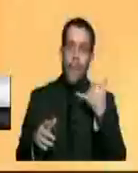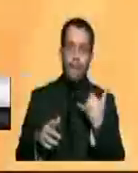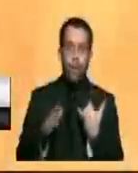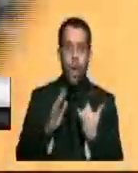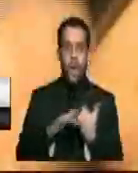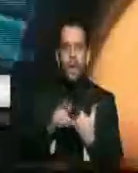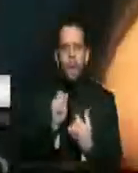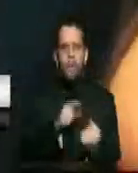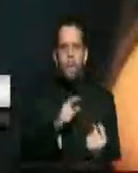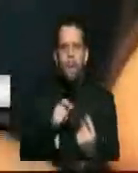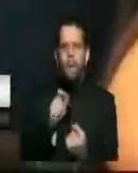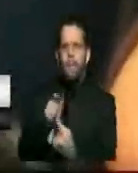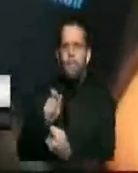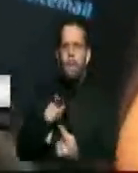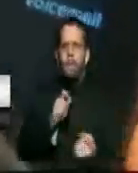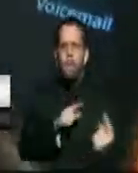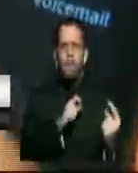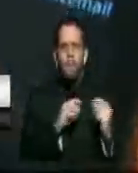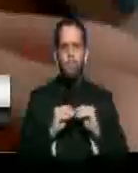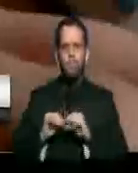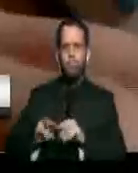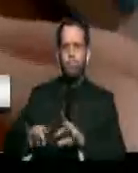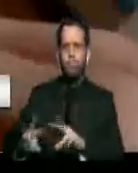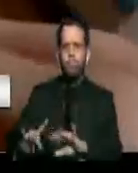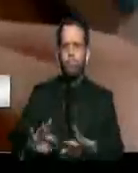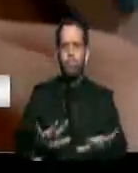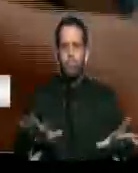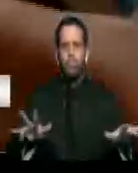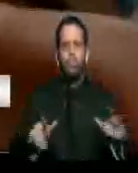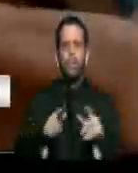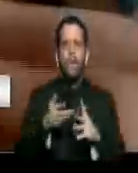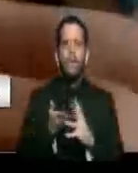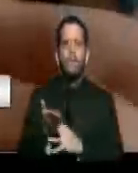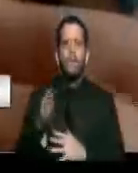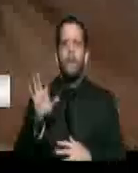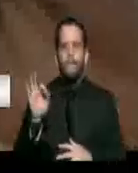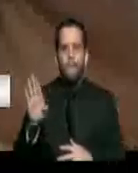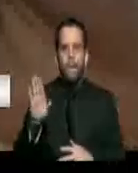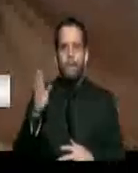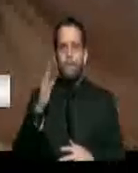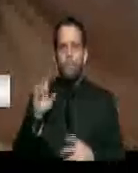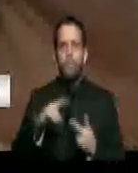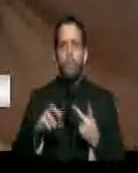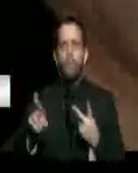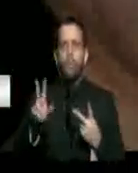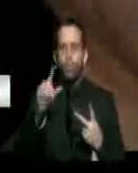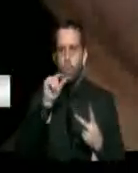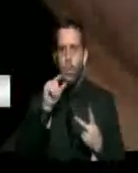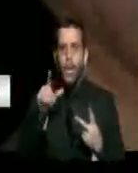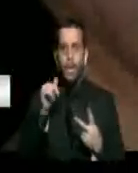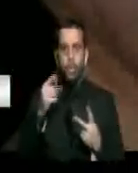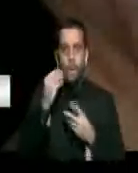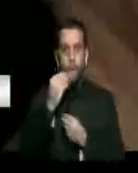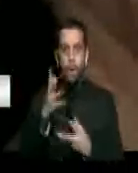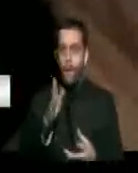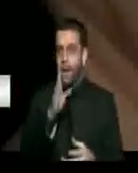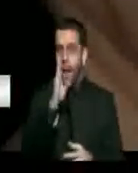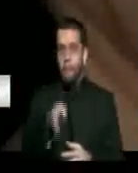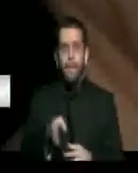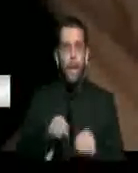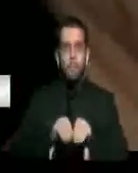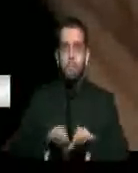transmitir lo que ocurría a través de las redes sociales lo que permite llevar una información de interés en forma directa y